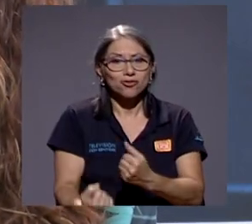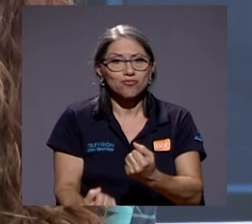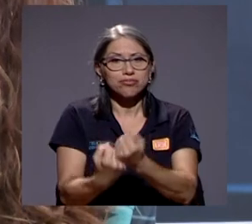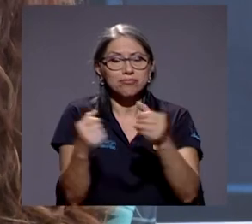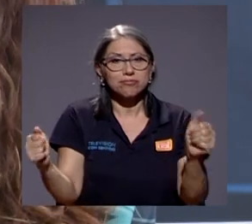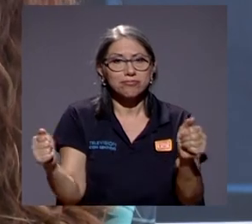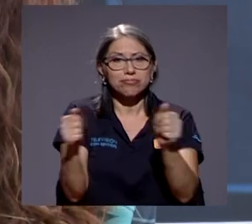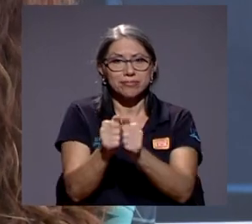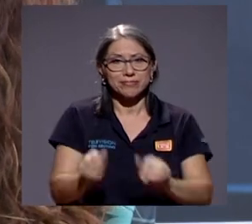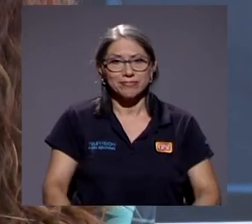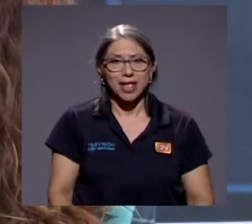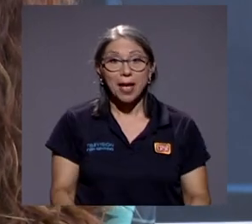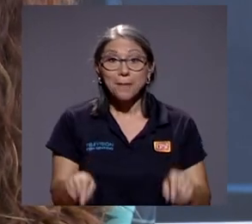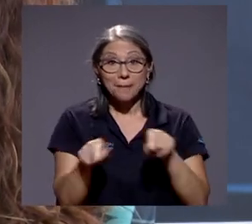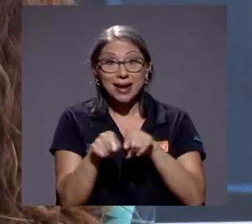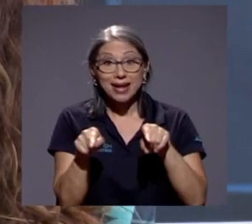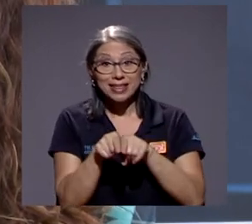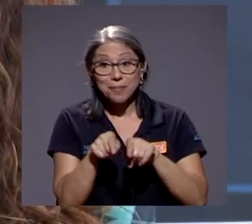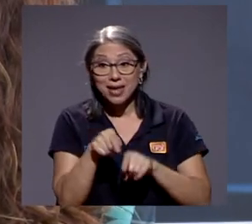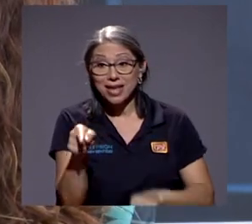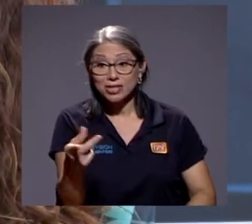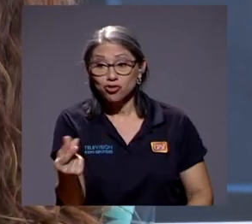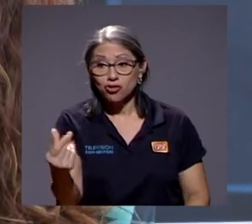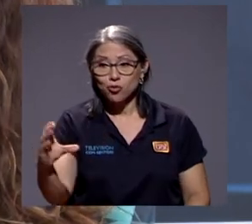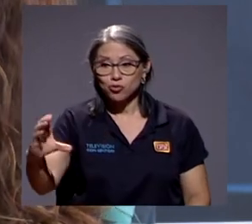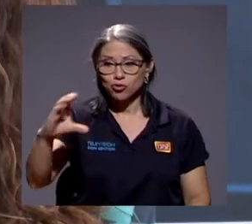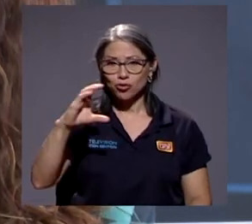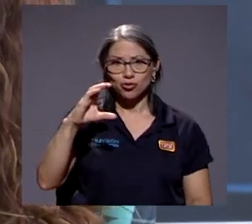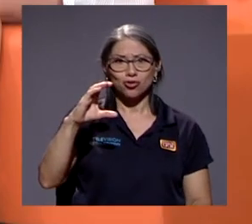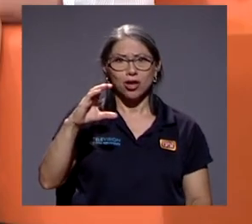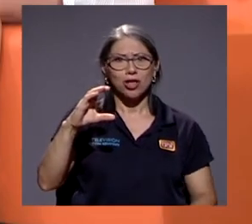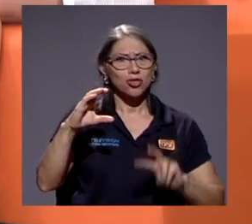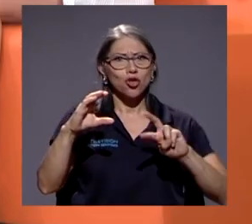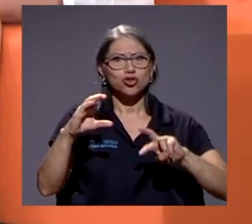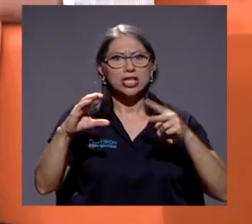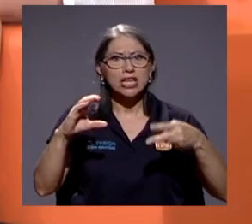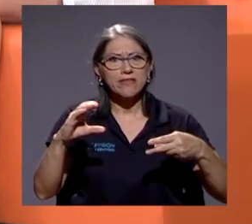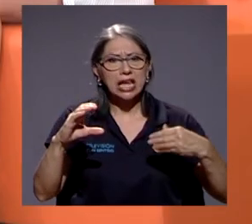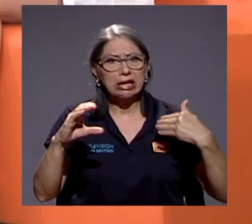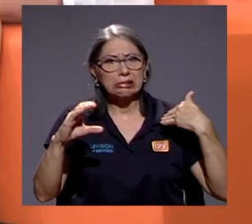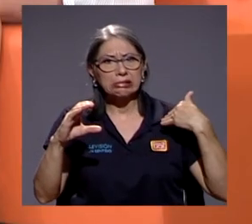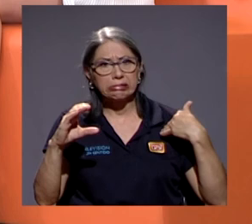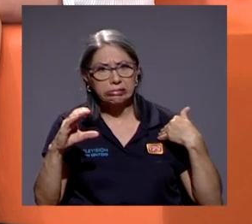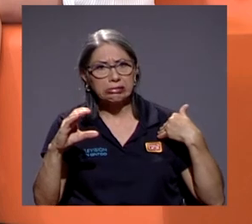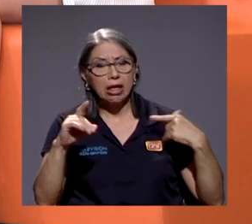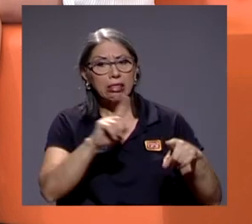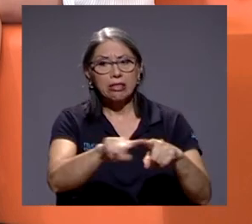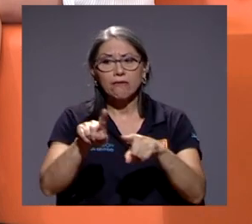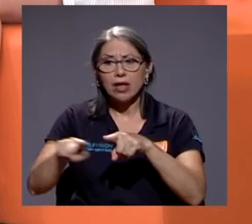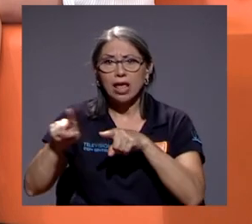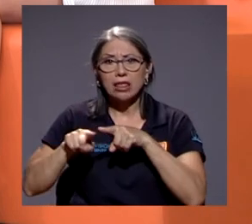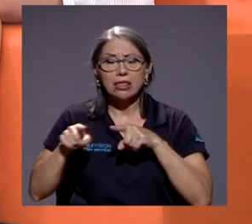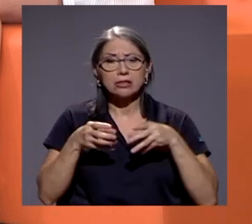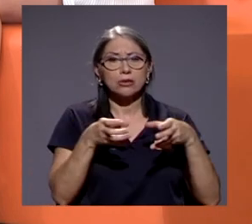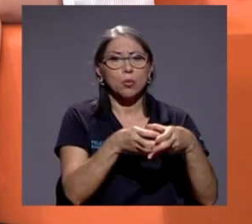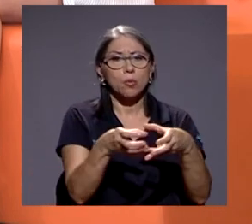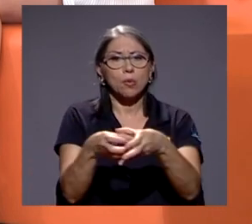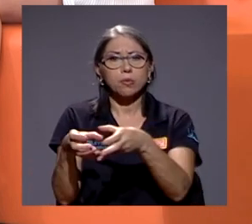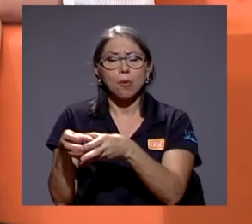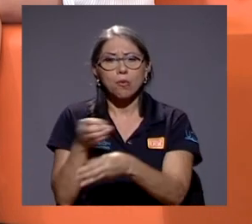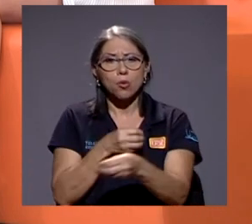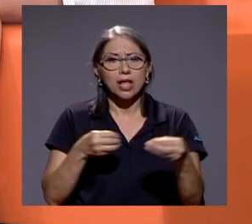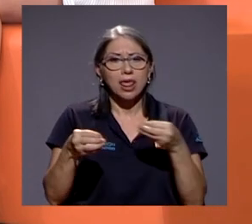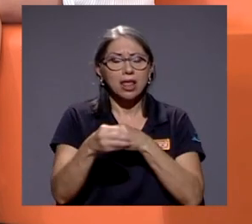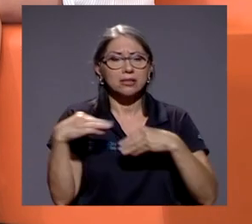la implementación de esos recursos no se convierta en una carga excesiva para las diferentes unidades del ministerio y que no impida su